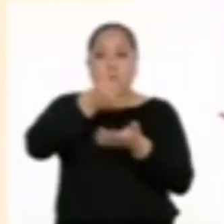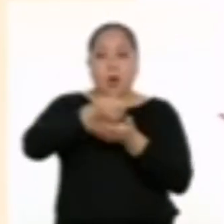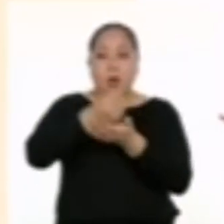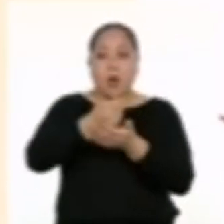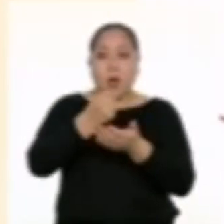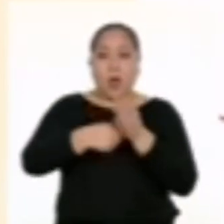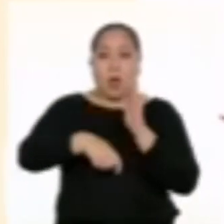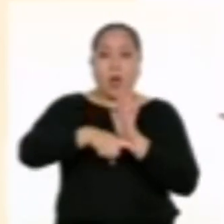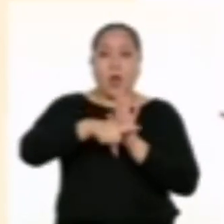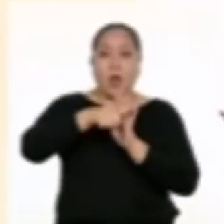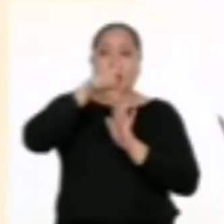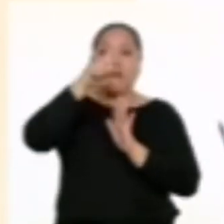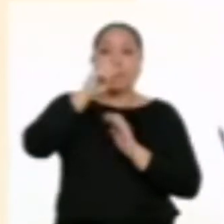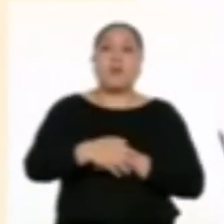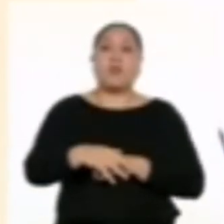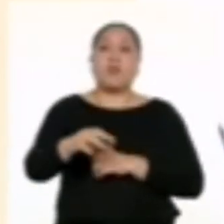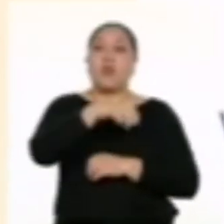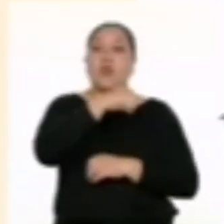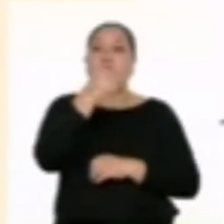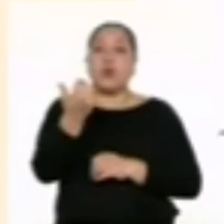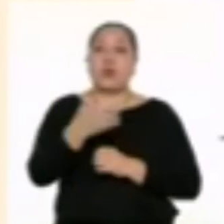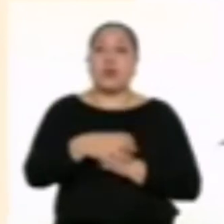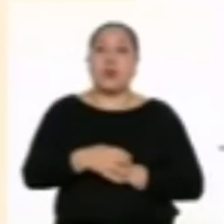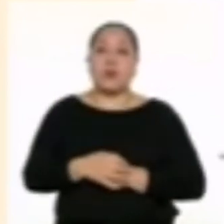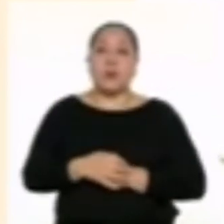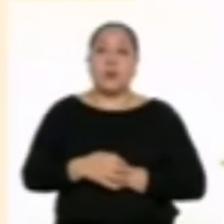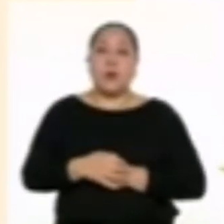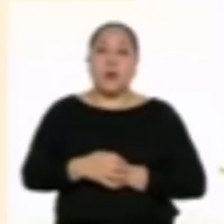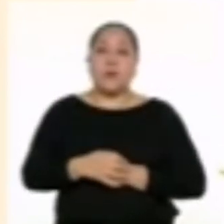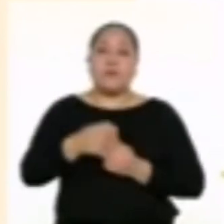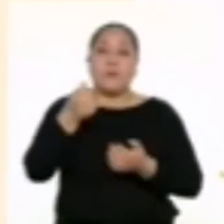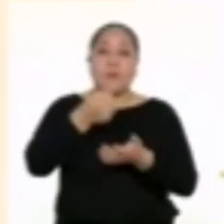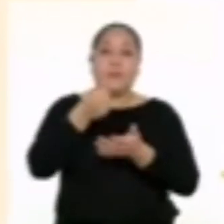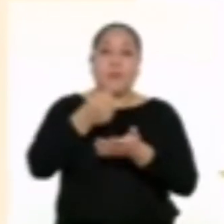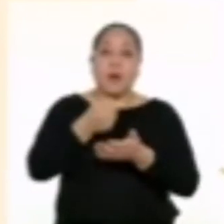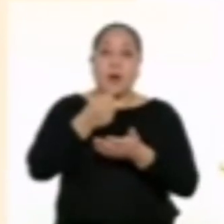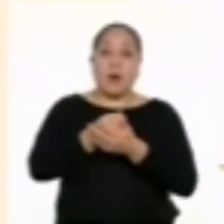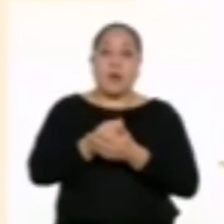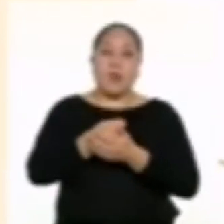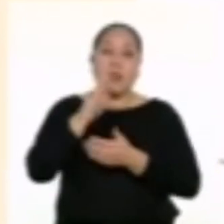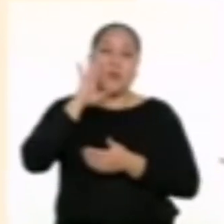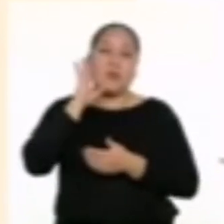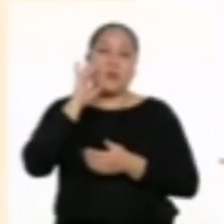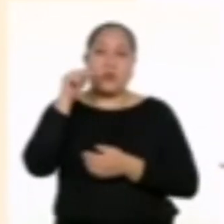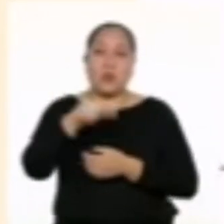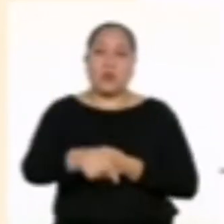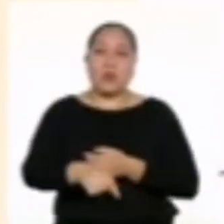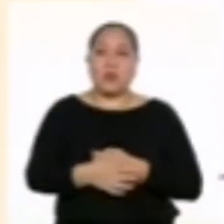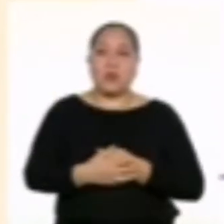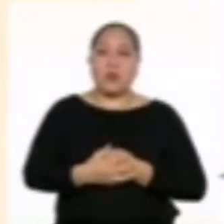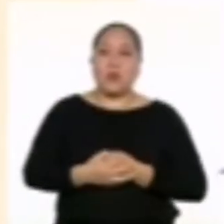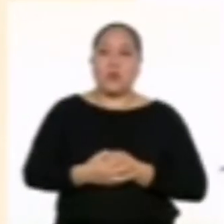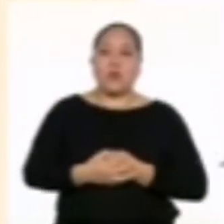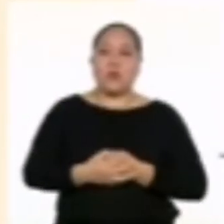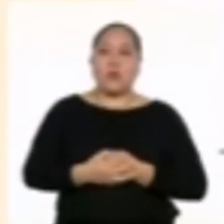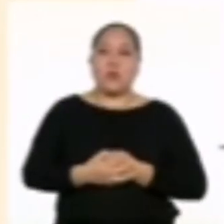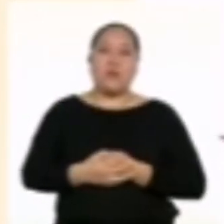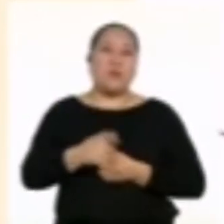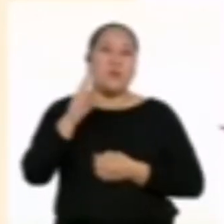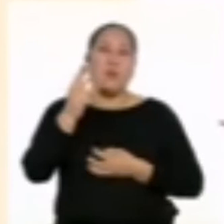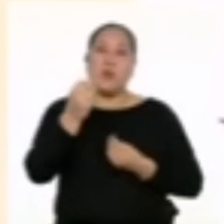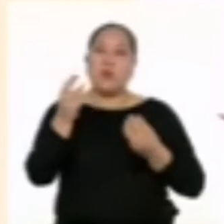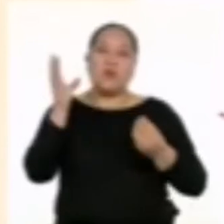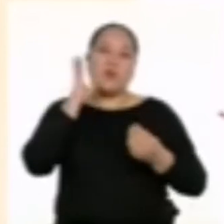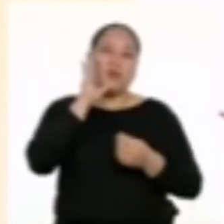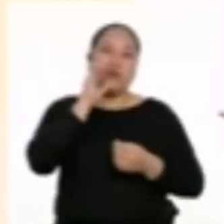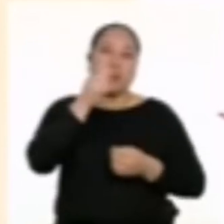y otras que repercuten en el ambiente, como el incremento de los residuos o la contaminación. Buen